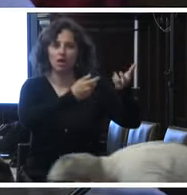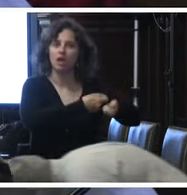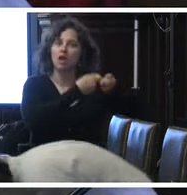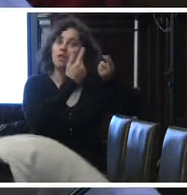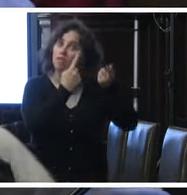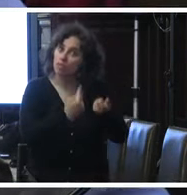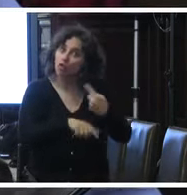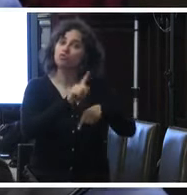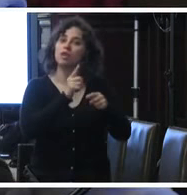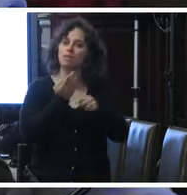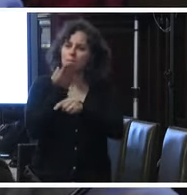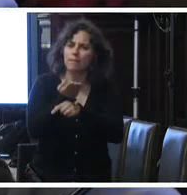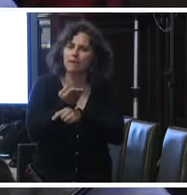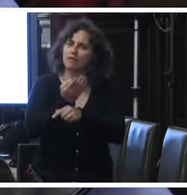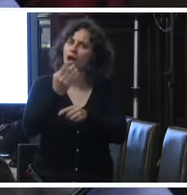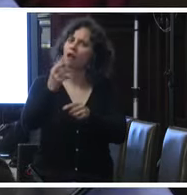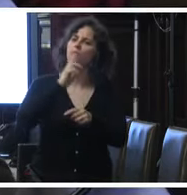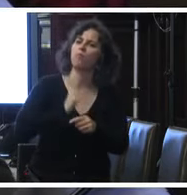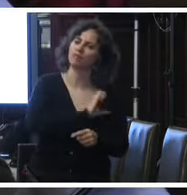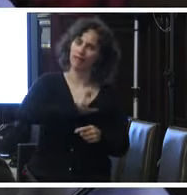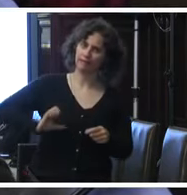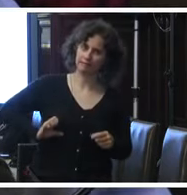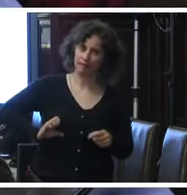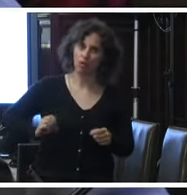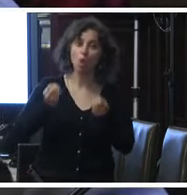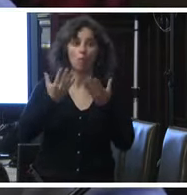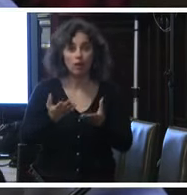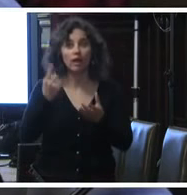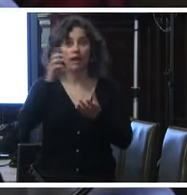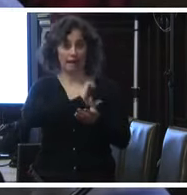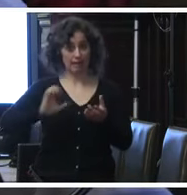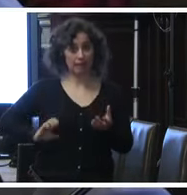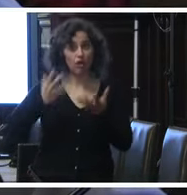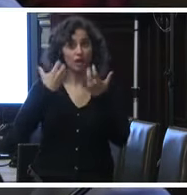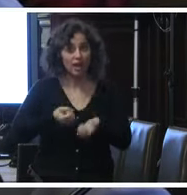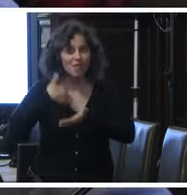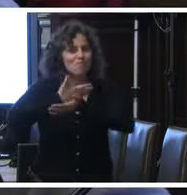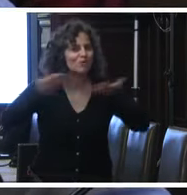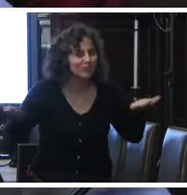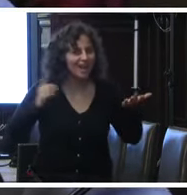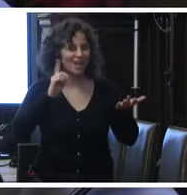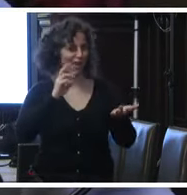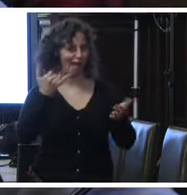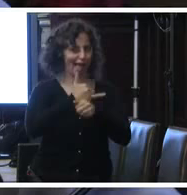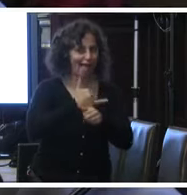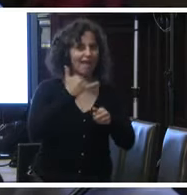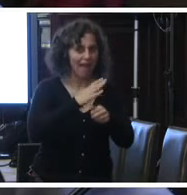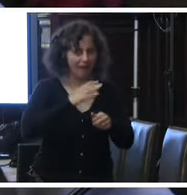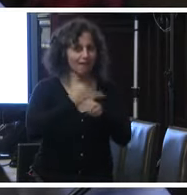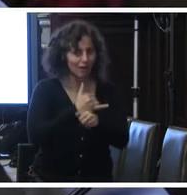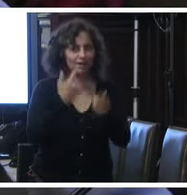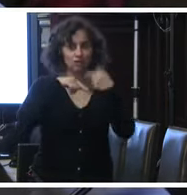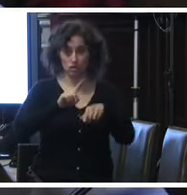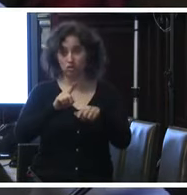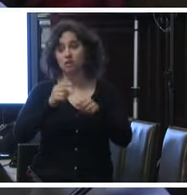manera exija una respuesta, porque ellos van a querer demostrar que sus datos no son correctos y van a reaccionar.